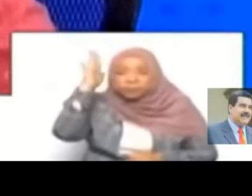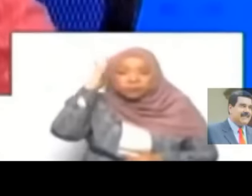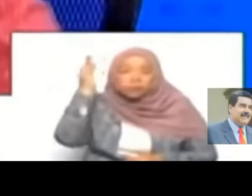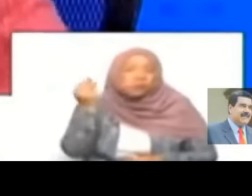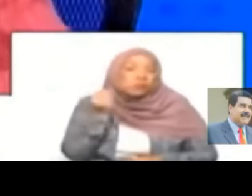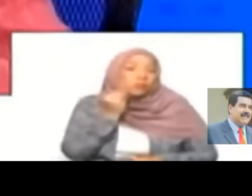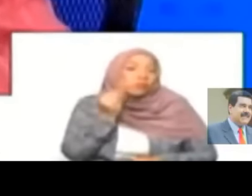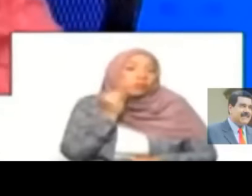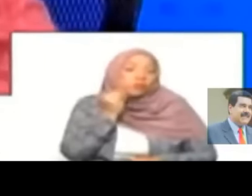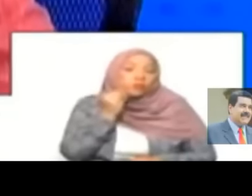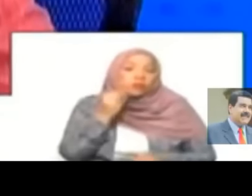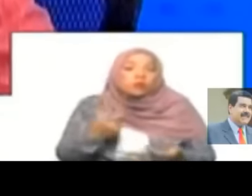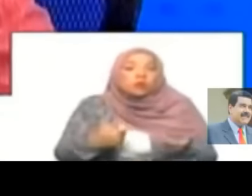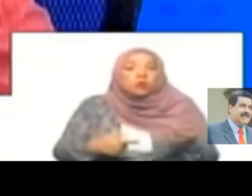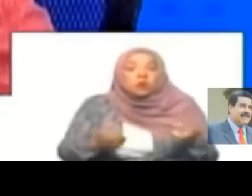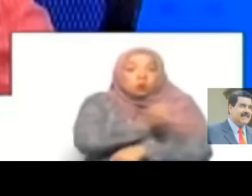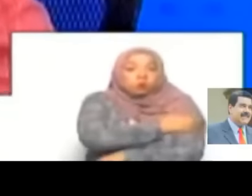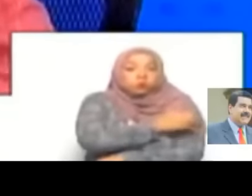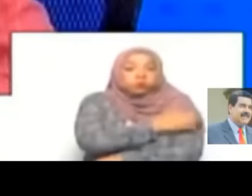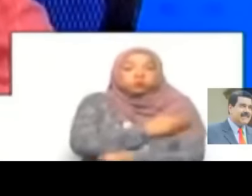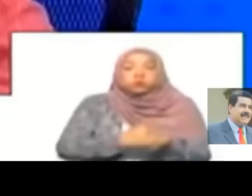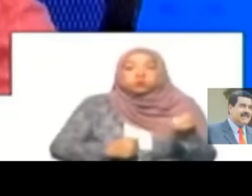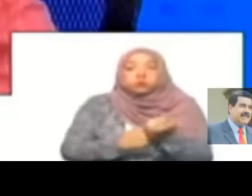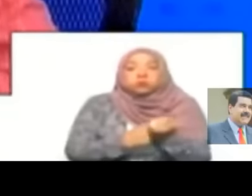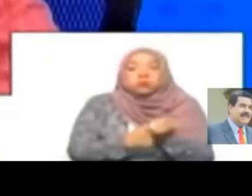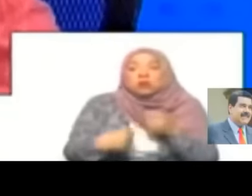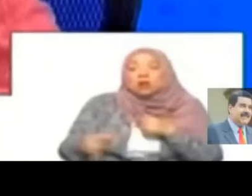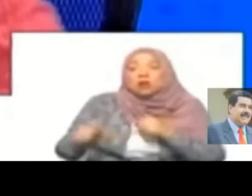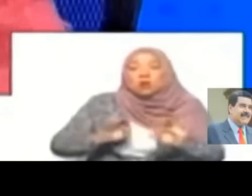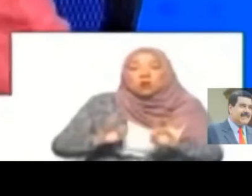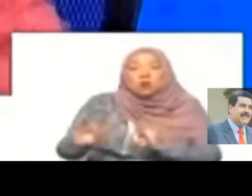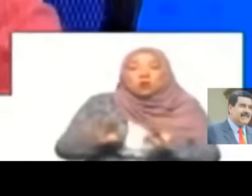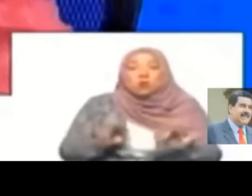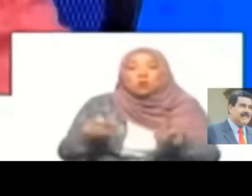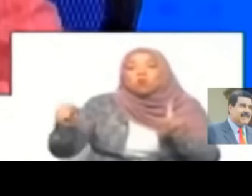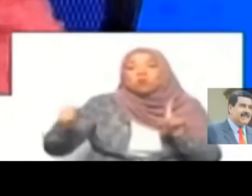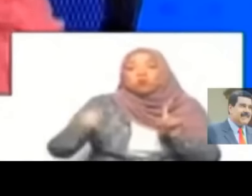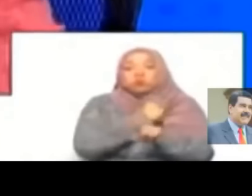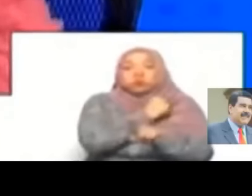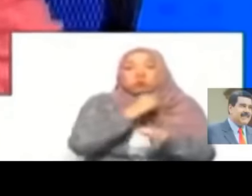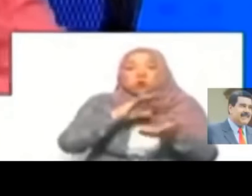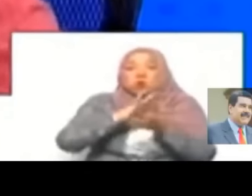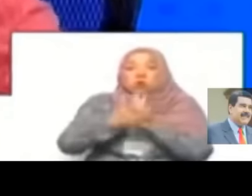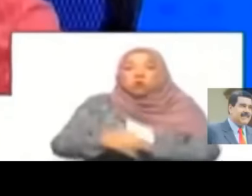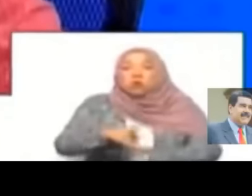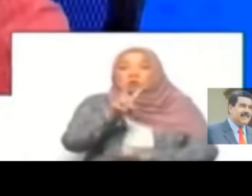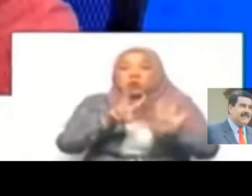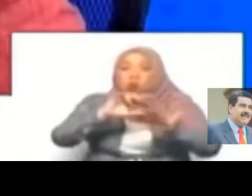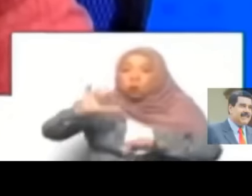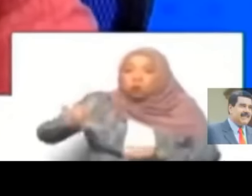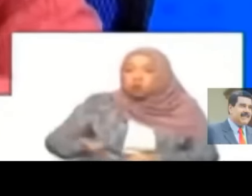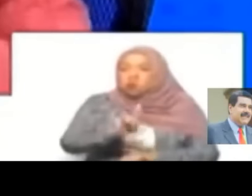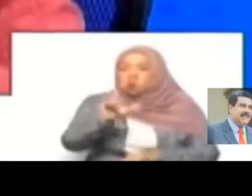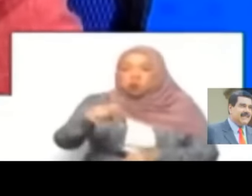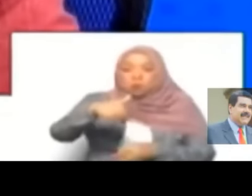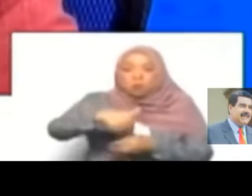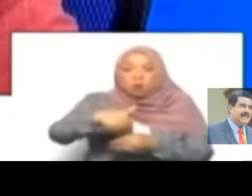por franquista. Y prepárense que les vamos a dar otra derrota el 28 de julio en Venezuela, a los